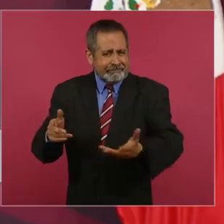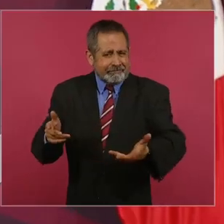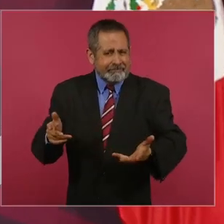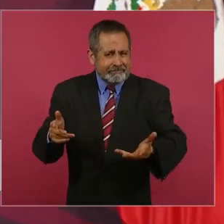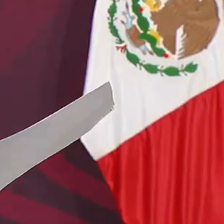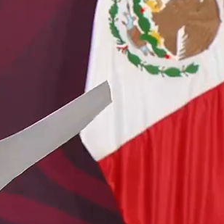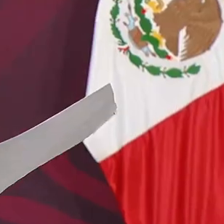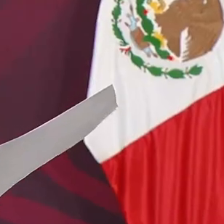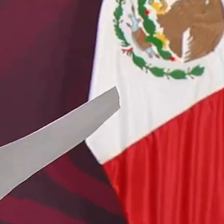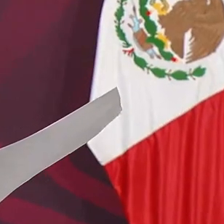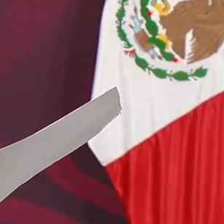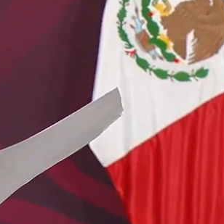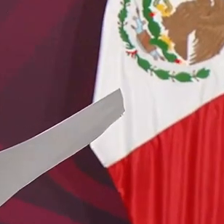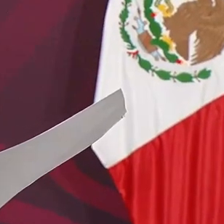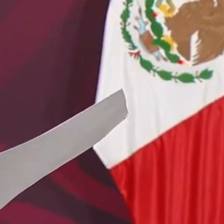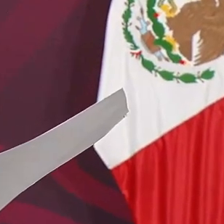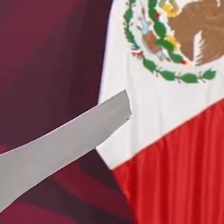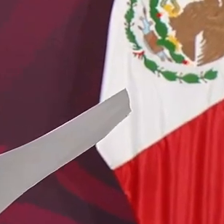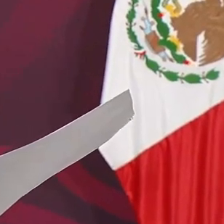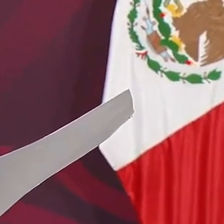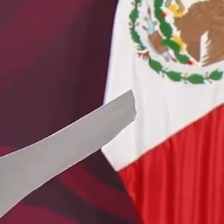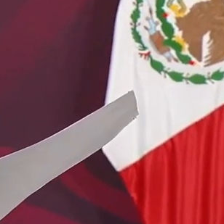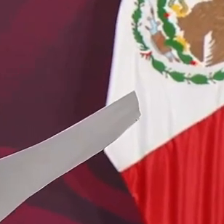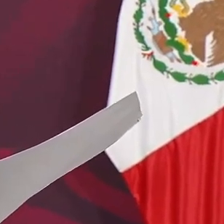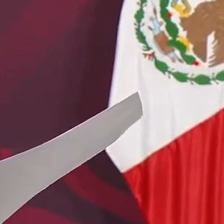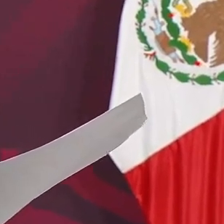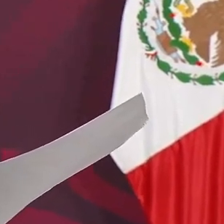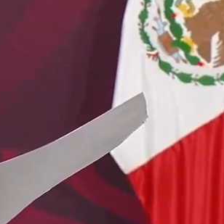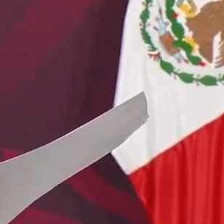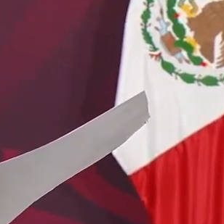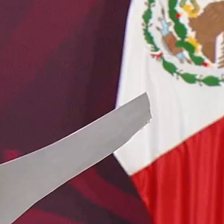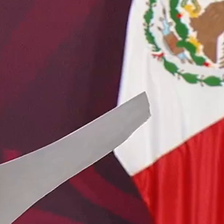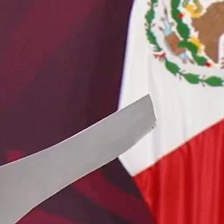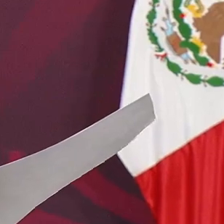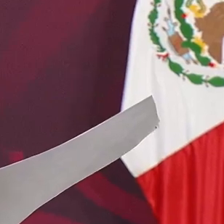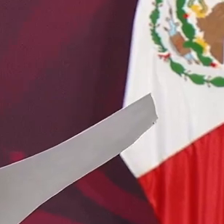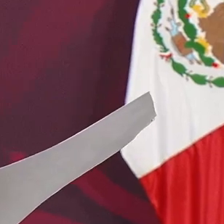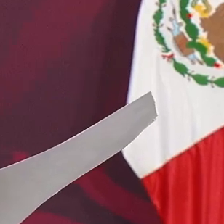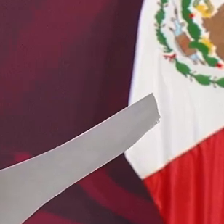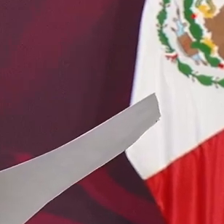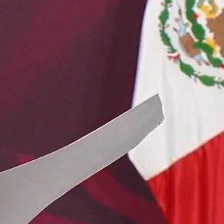fui de los primeros en llegar aún cuando me atasqué